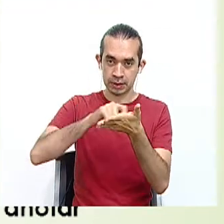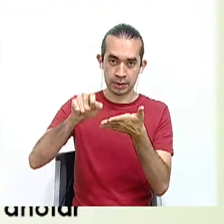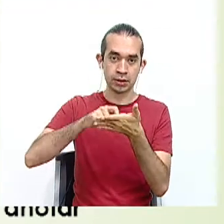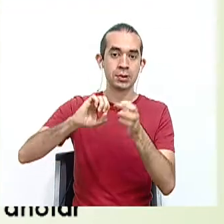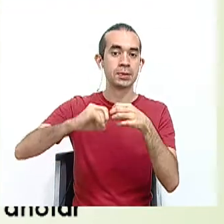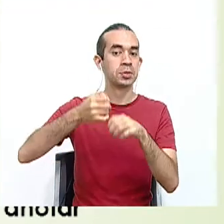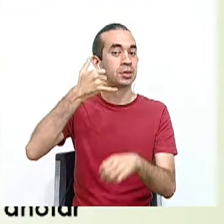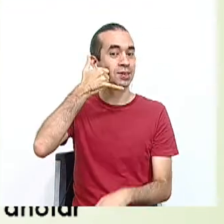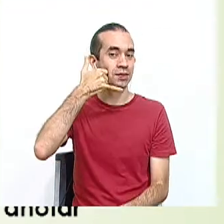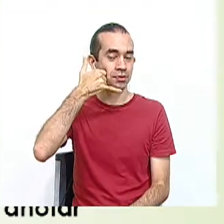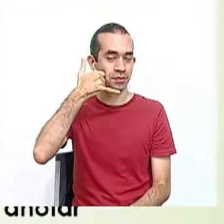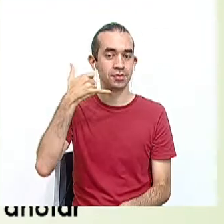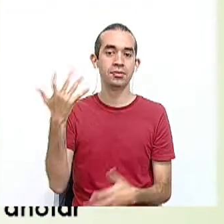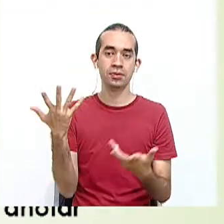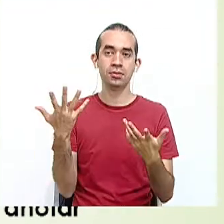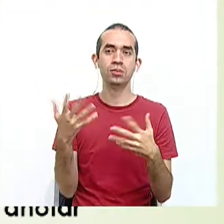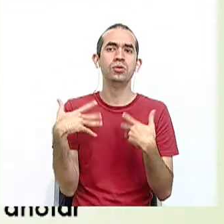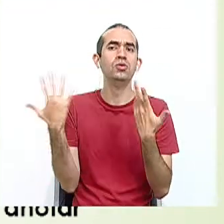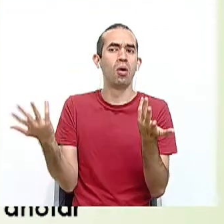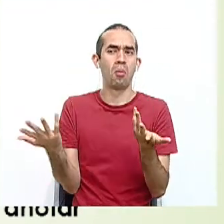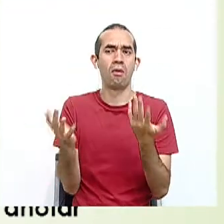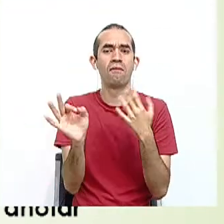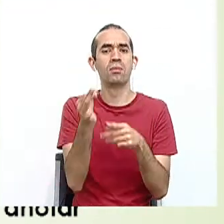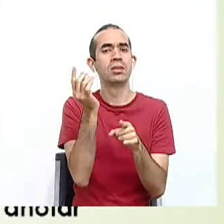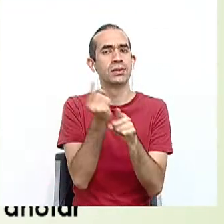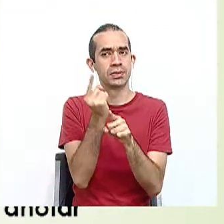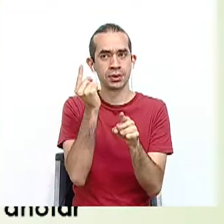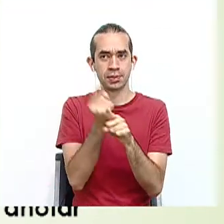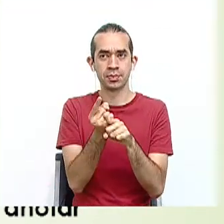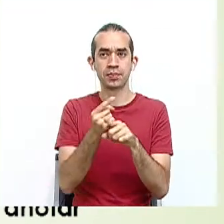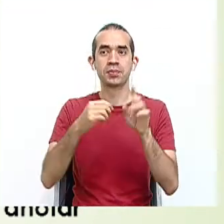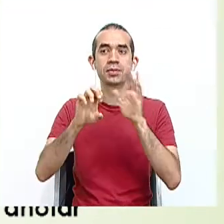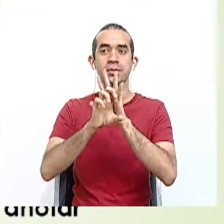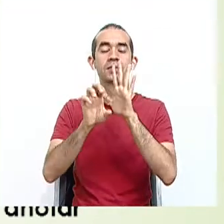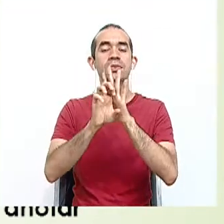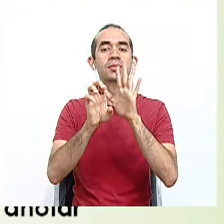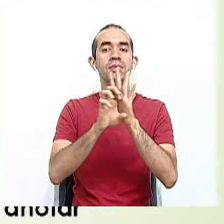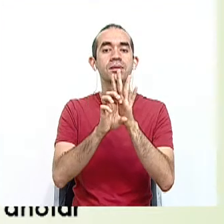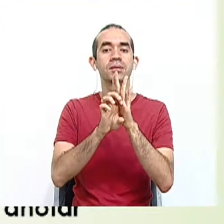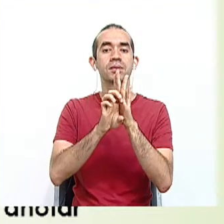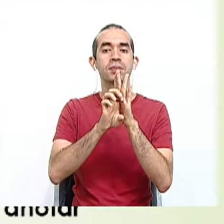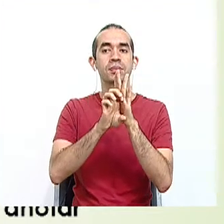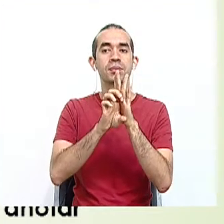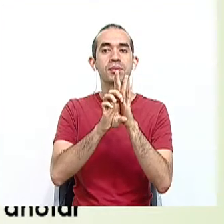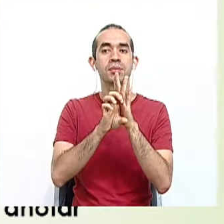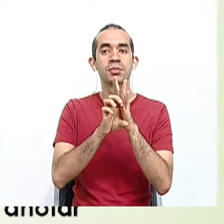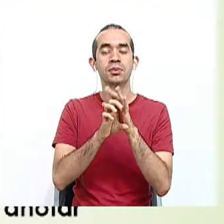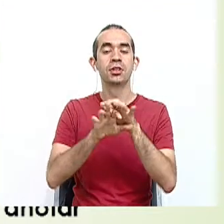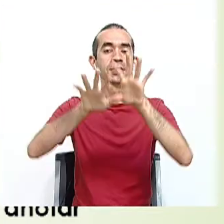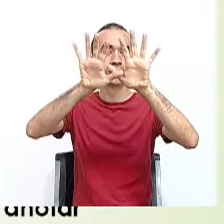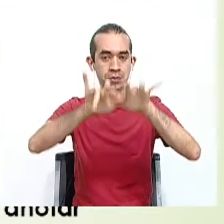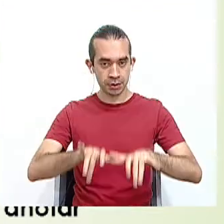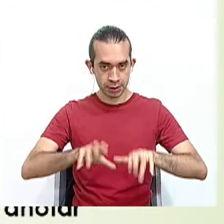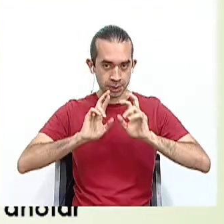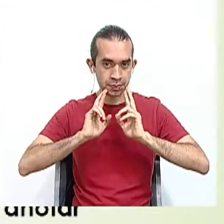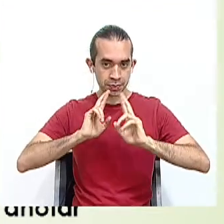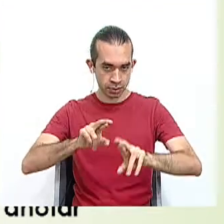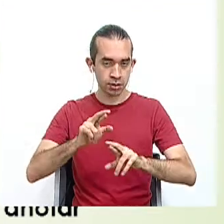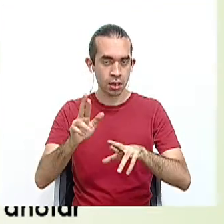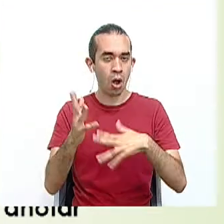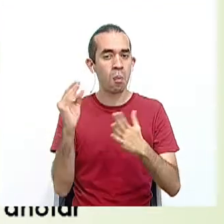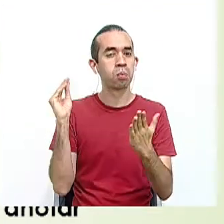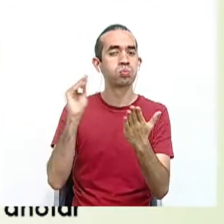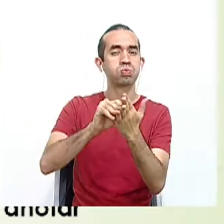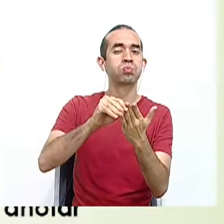número telefónico. ¿Cómo anotarlo apropiadamente? Por ejemplo, cuando debemos completar un formulario en línea